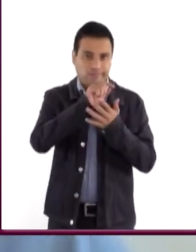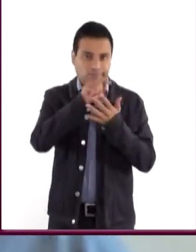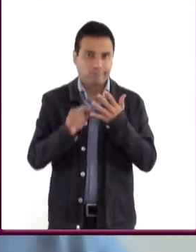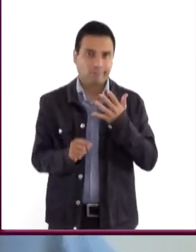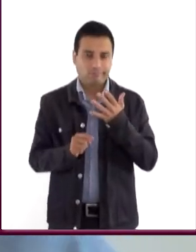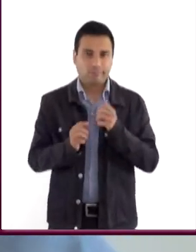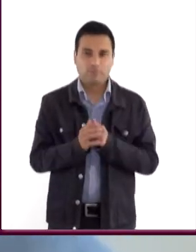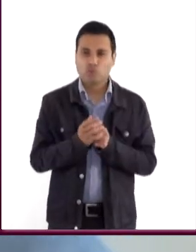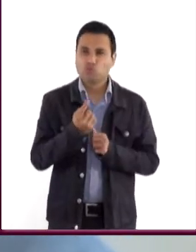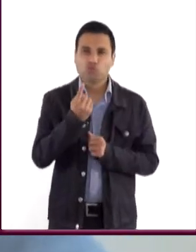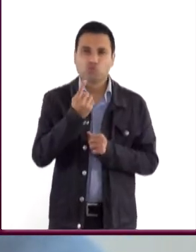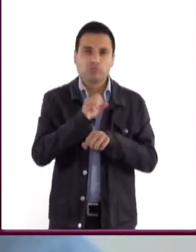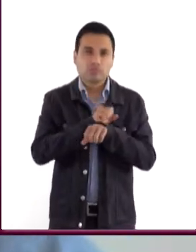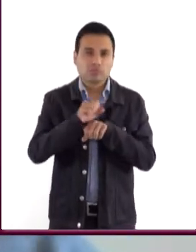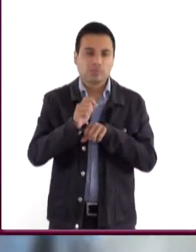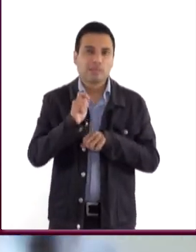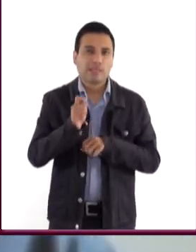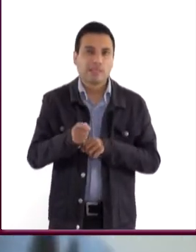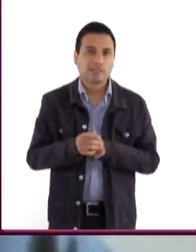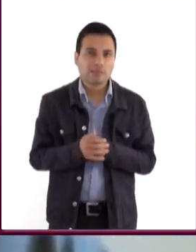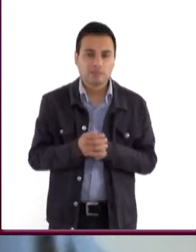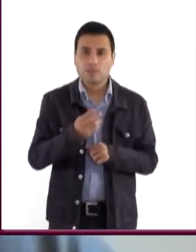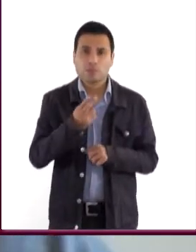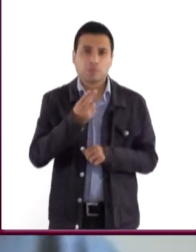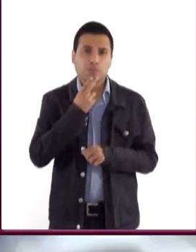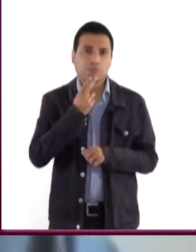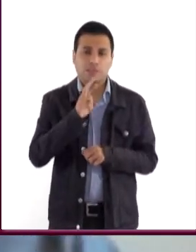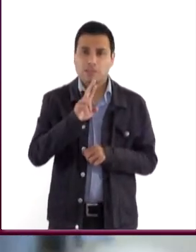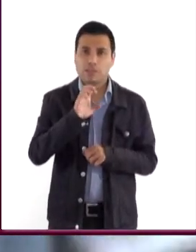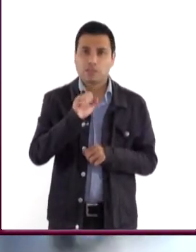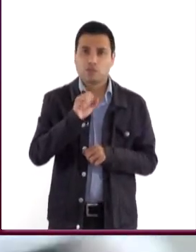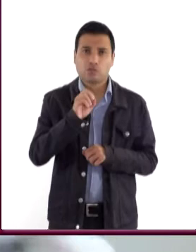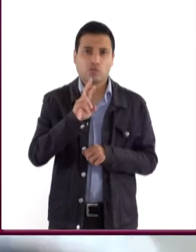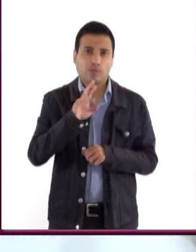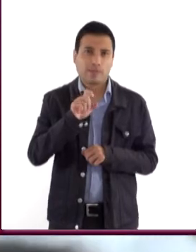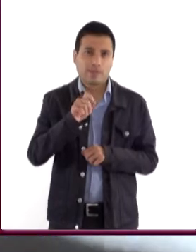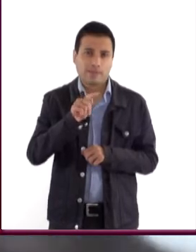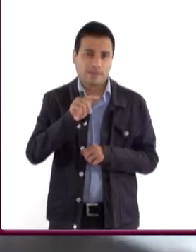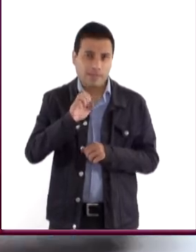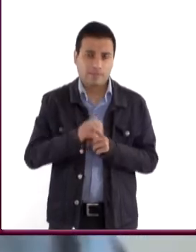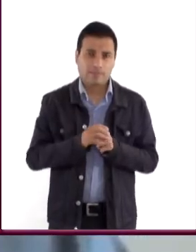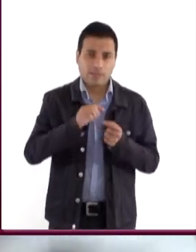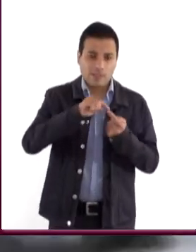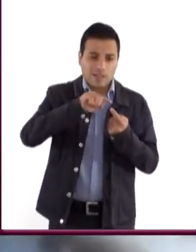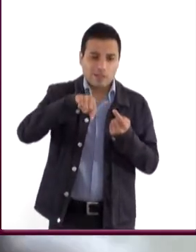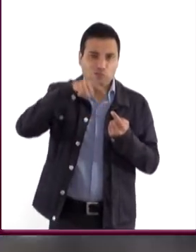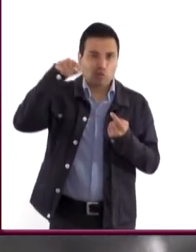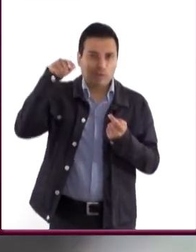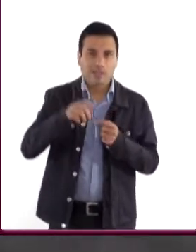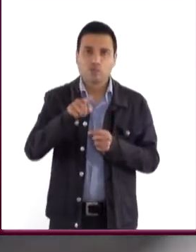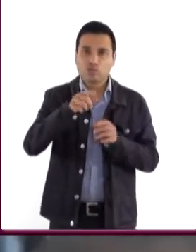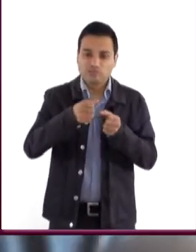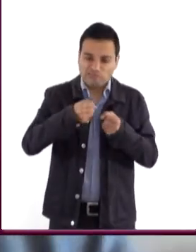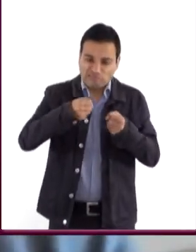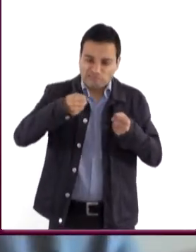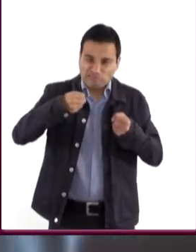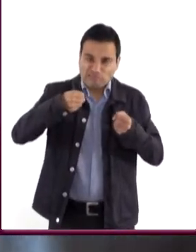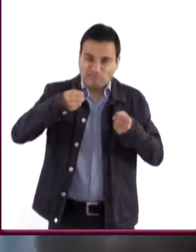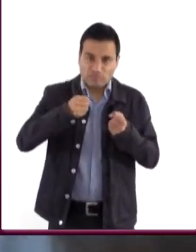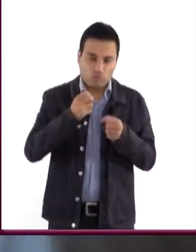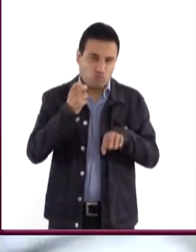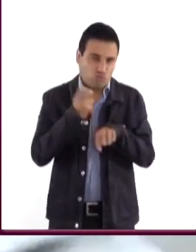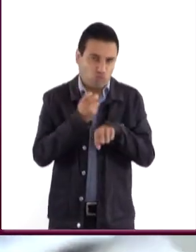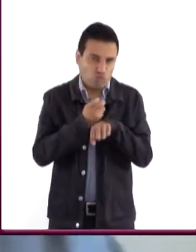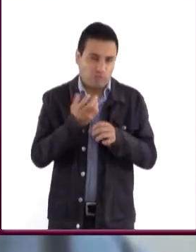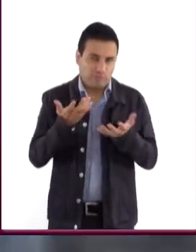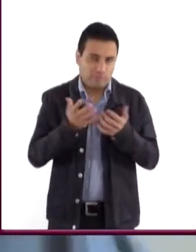vez el más simple es pensar en un resorte. Si ustedes estiran un resorte, el resorte es un poco tieso,